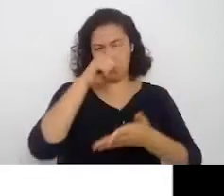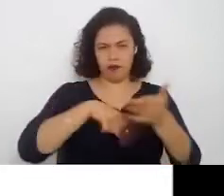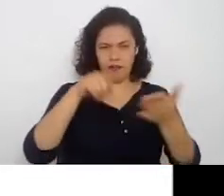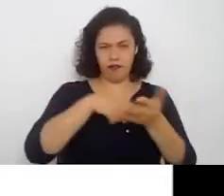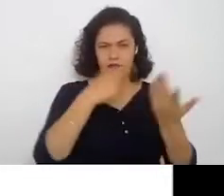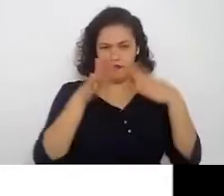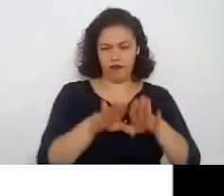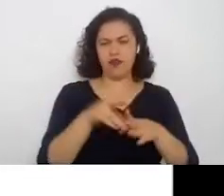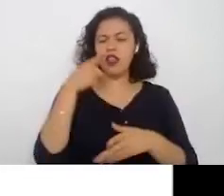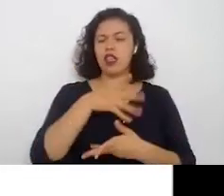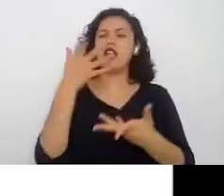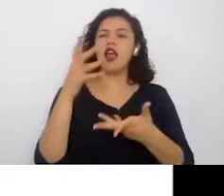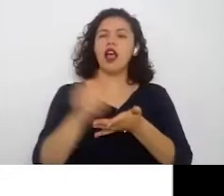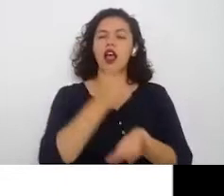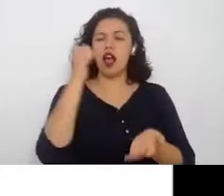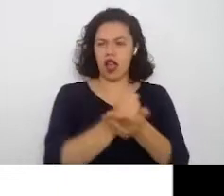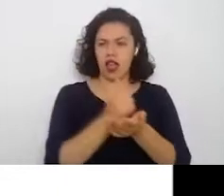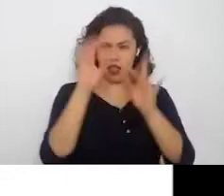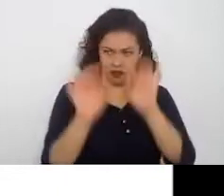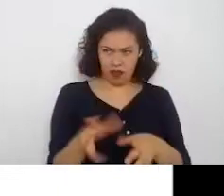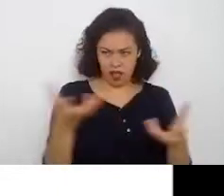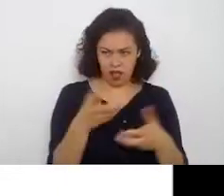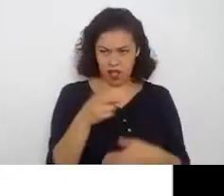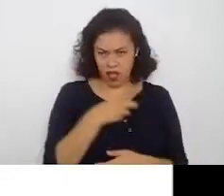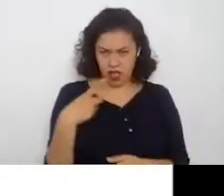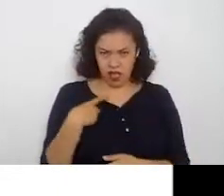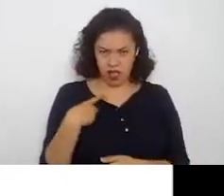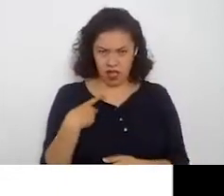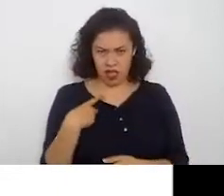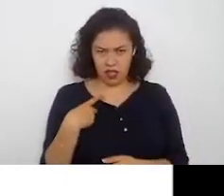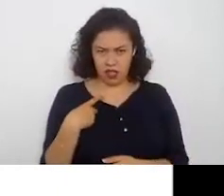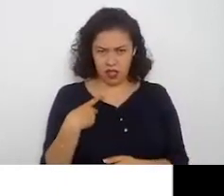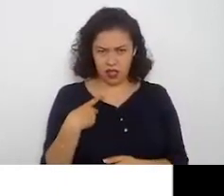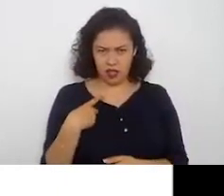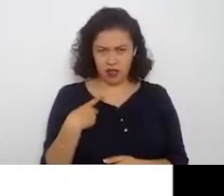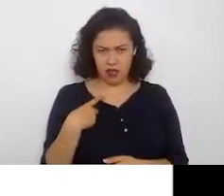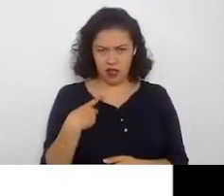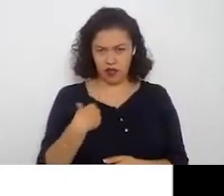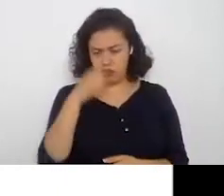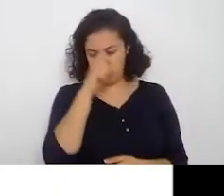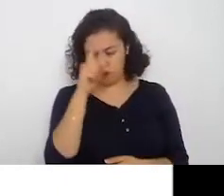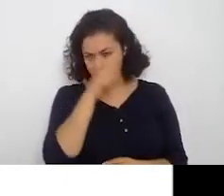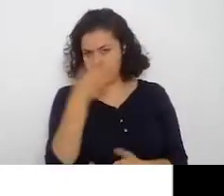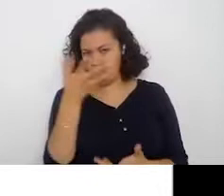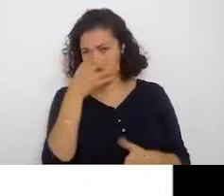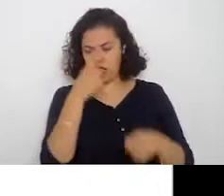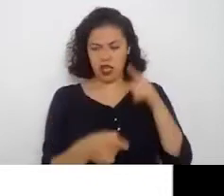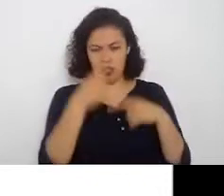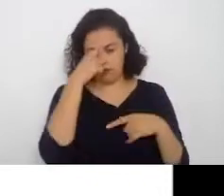es el acta protocolizar. No, lo excedente, yo les recomiendo no quiten lo que es el excedente